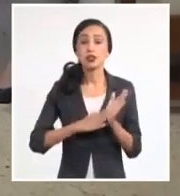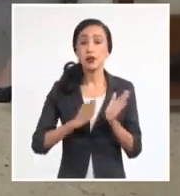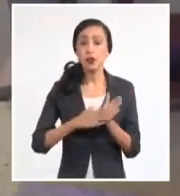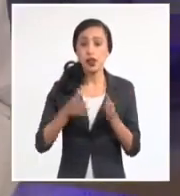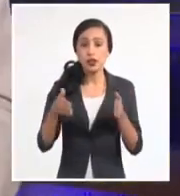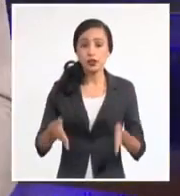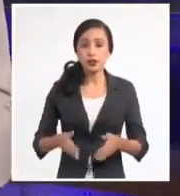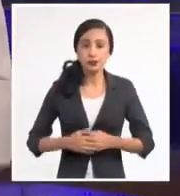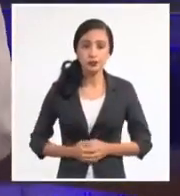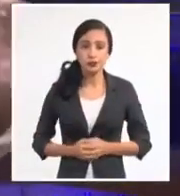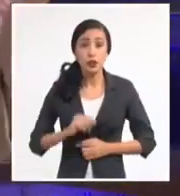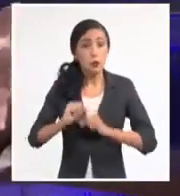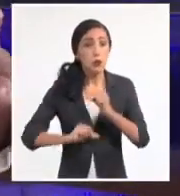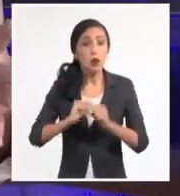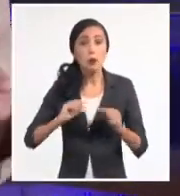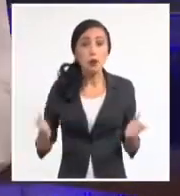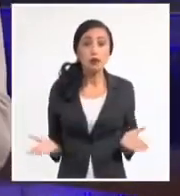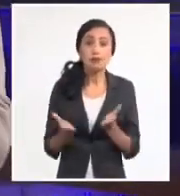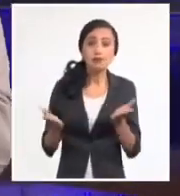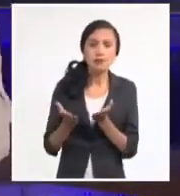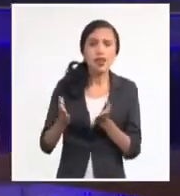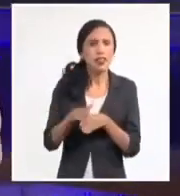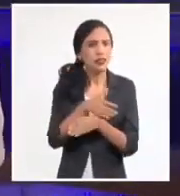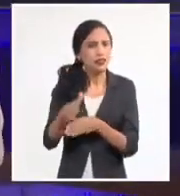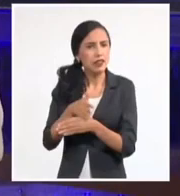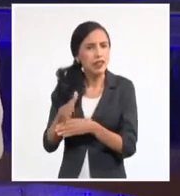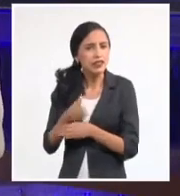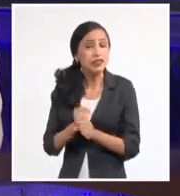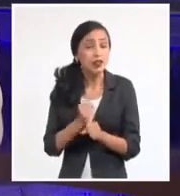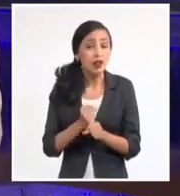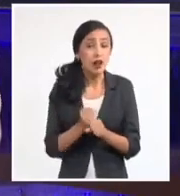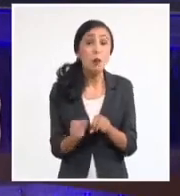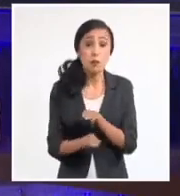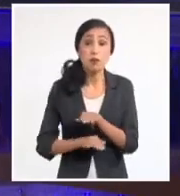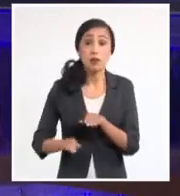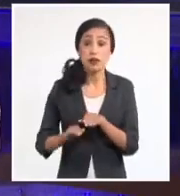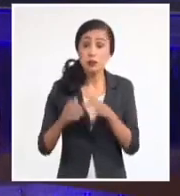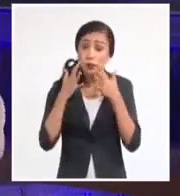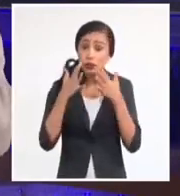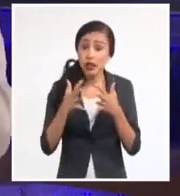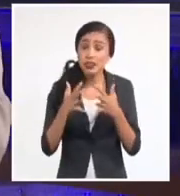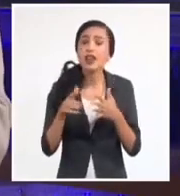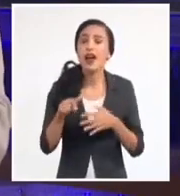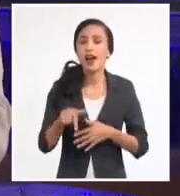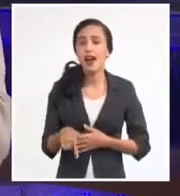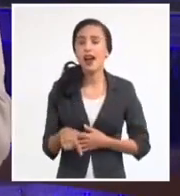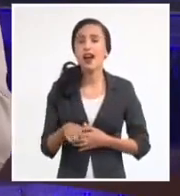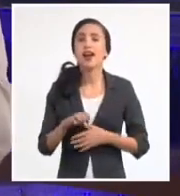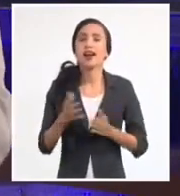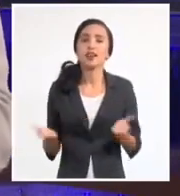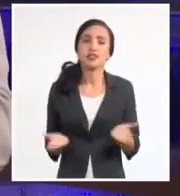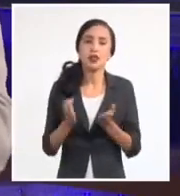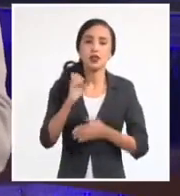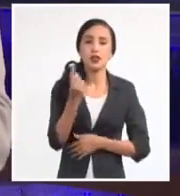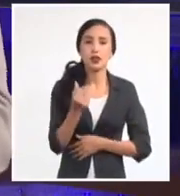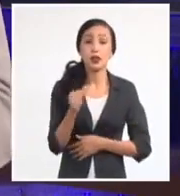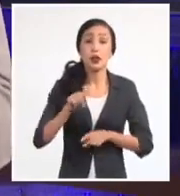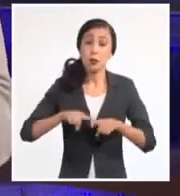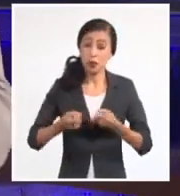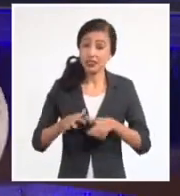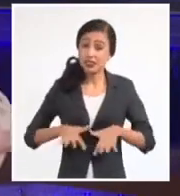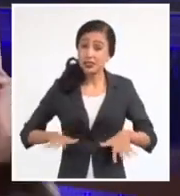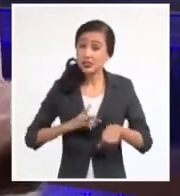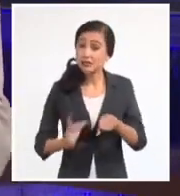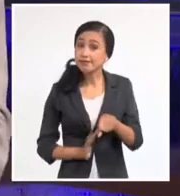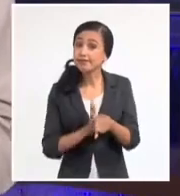ha ido levantando en diferentes actividades que son básicas para el desarrollo del país en medio de una terrible pandemia que ha